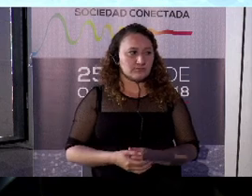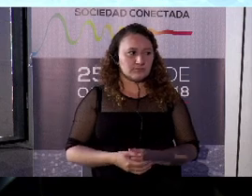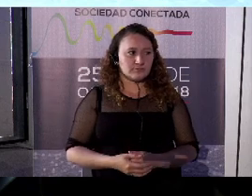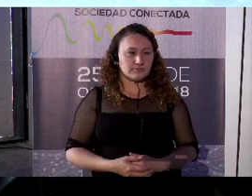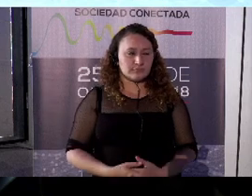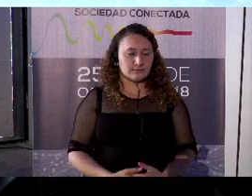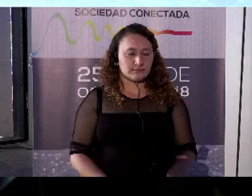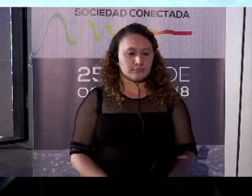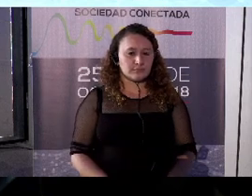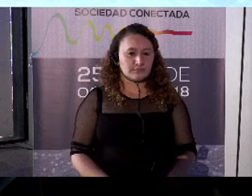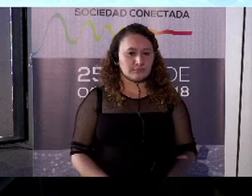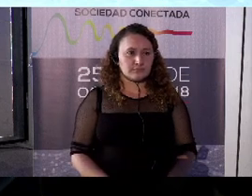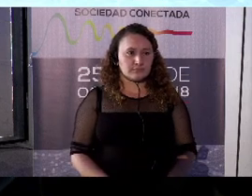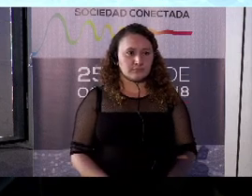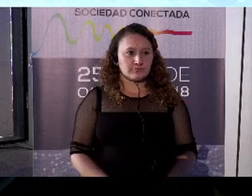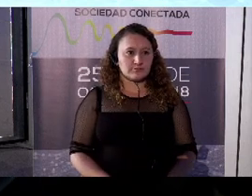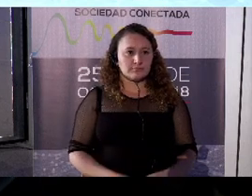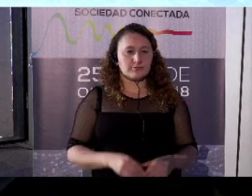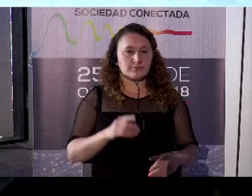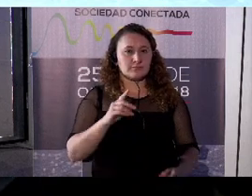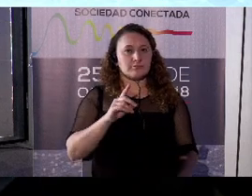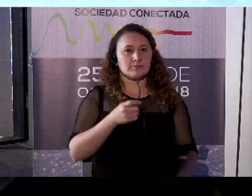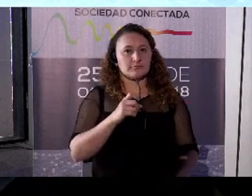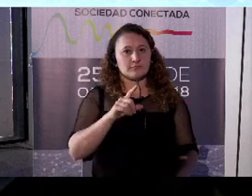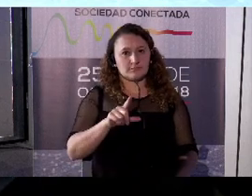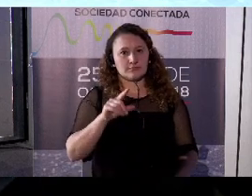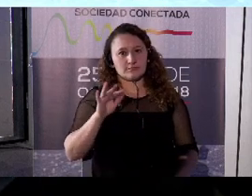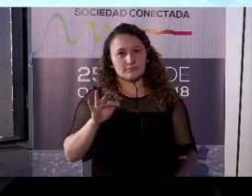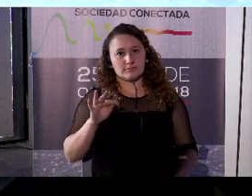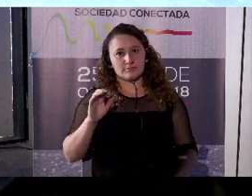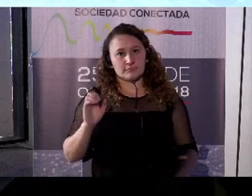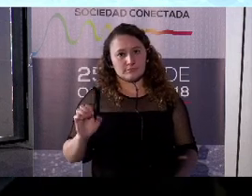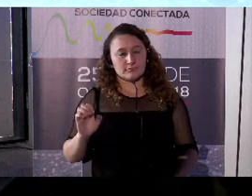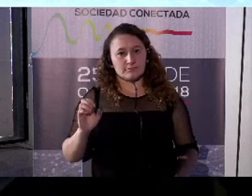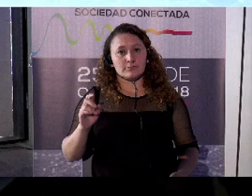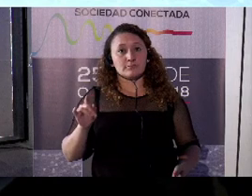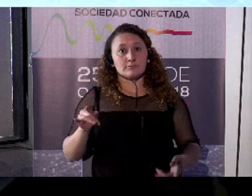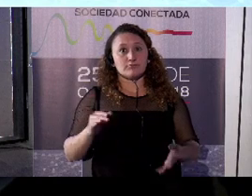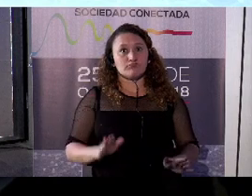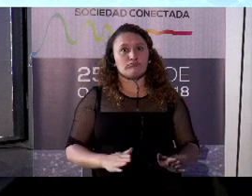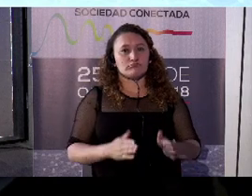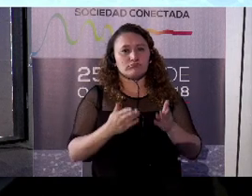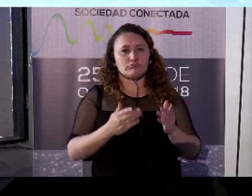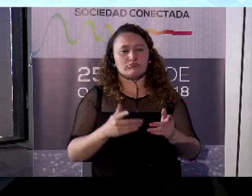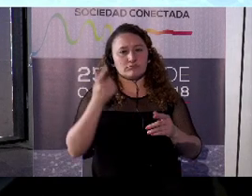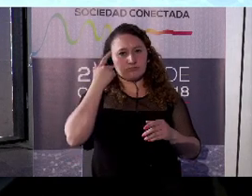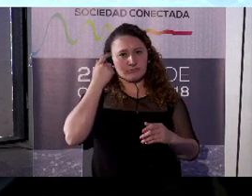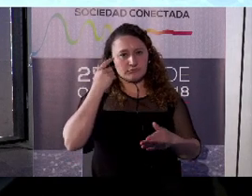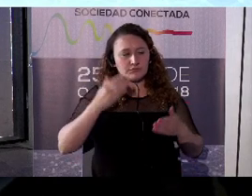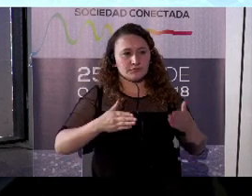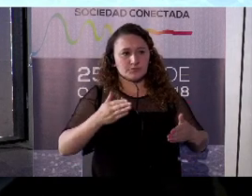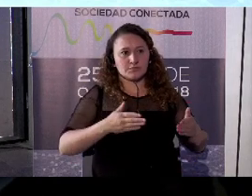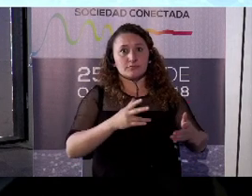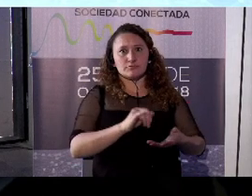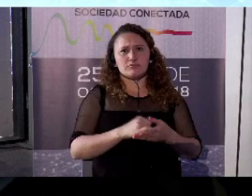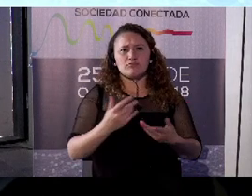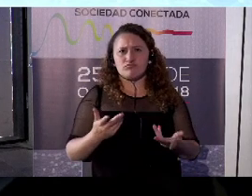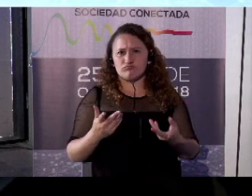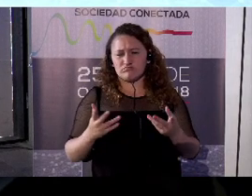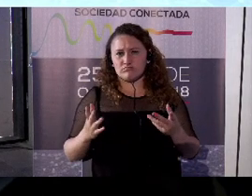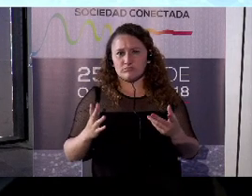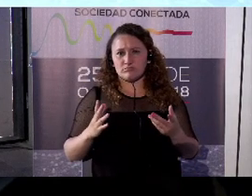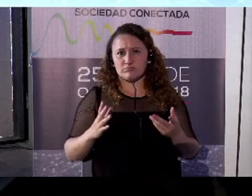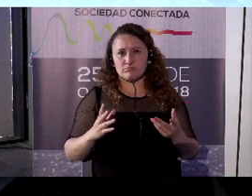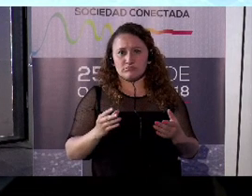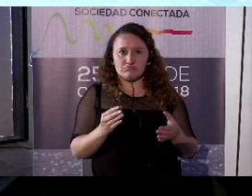dar lsd la base de datos que tenemos nos va a permitir mejorarla con Inteligencia artificial no es